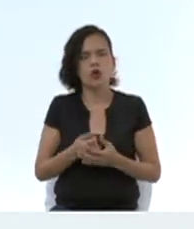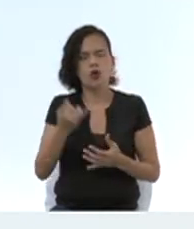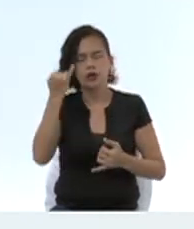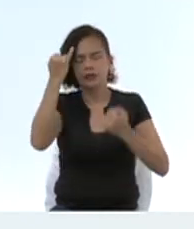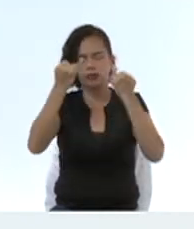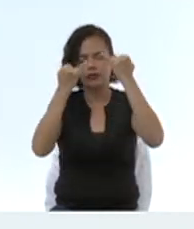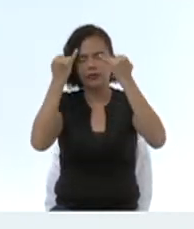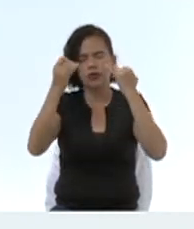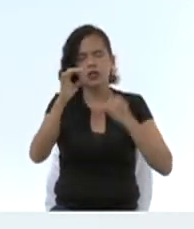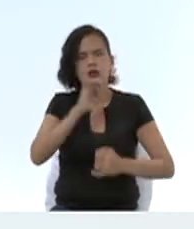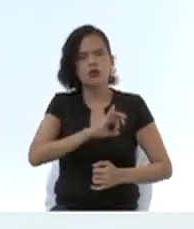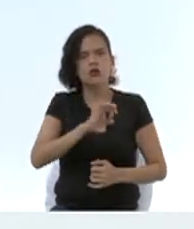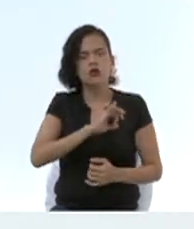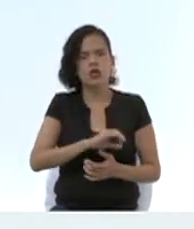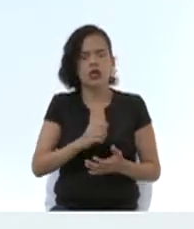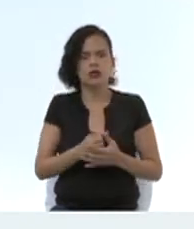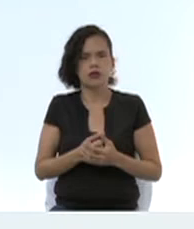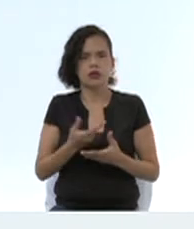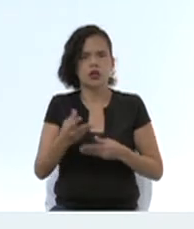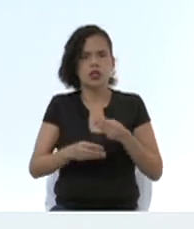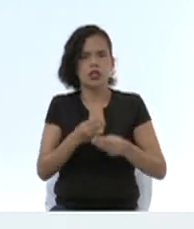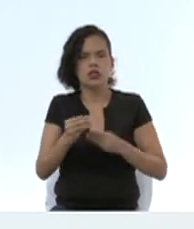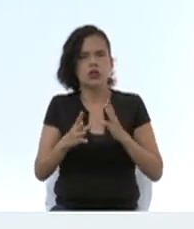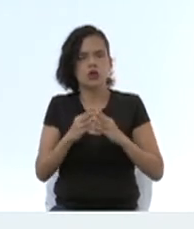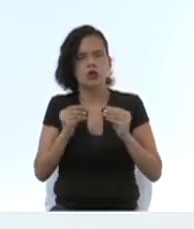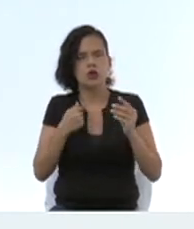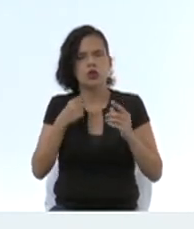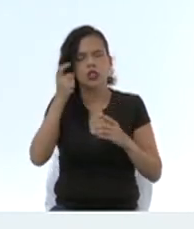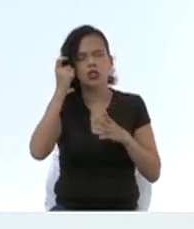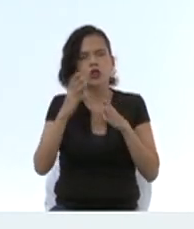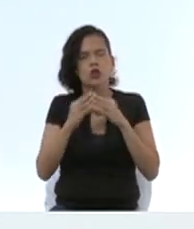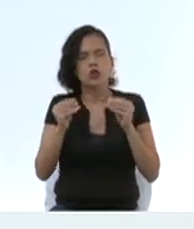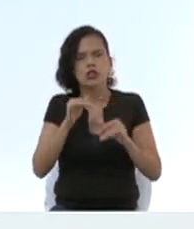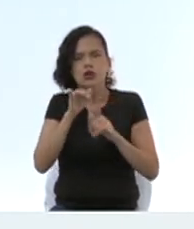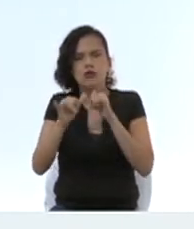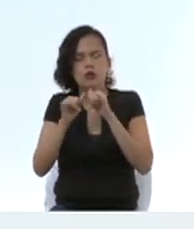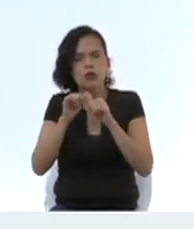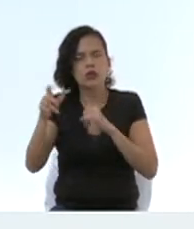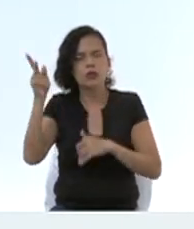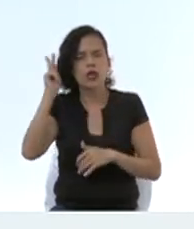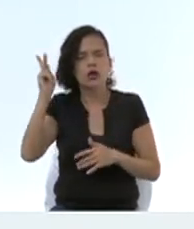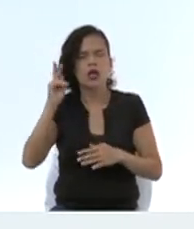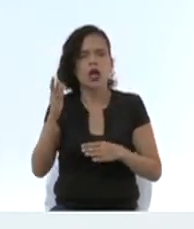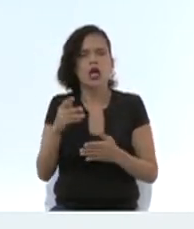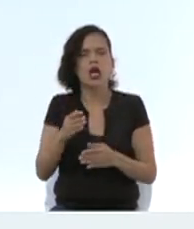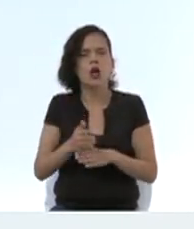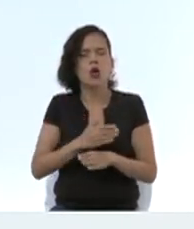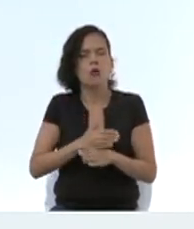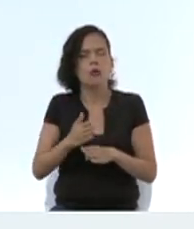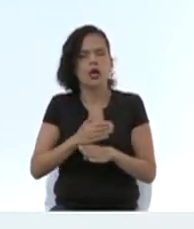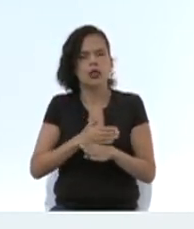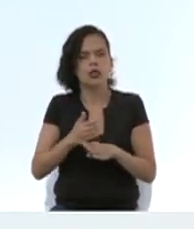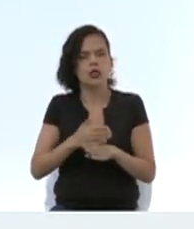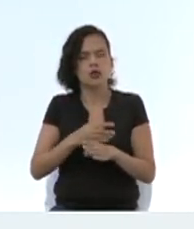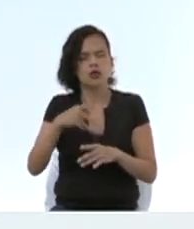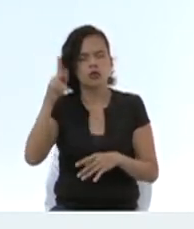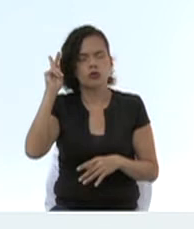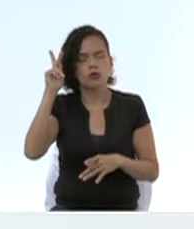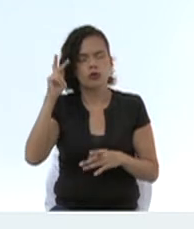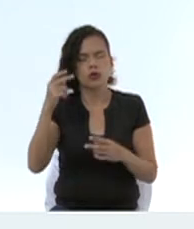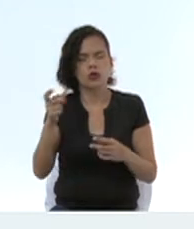intencionalidad social, con un significado en su cotidianidad de todo ese contenido pedagógico que ha compartido con su docente de grado y que